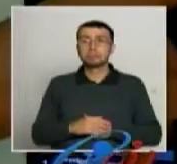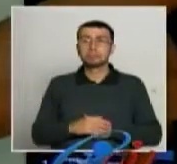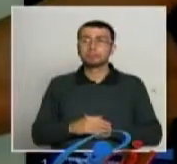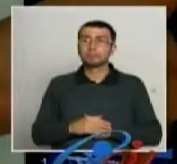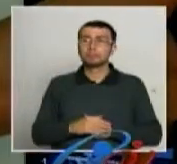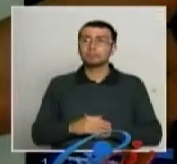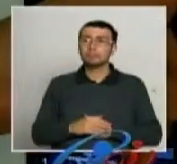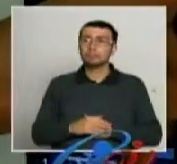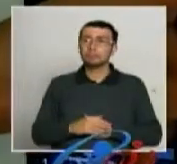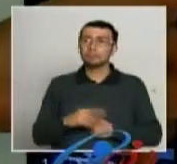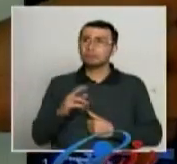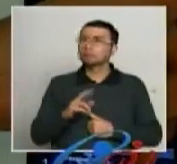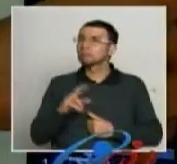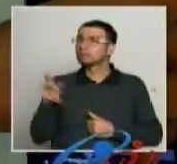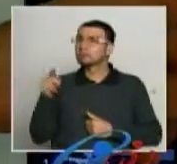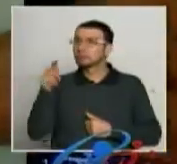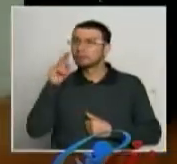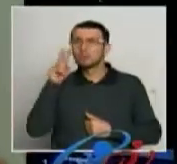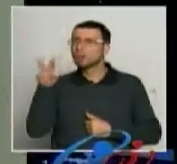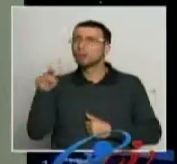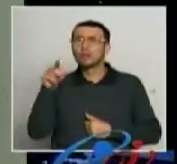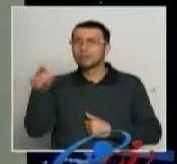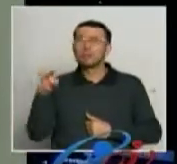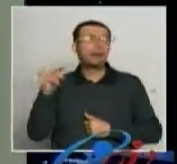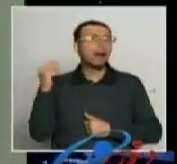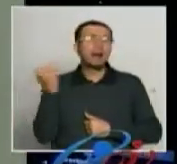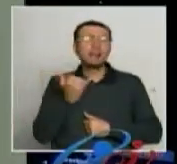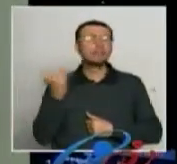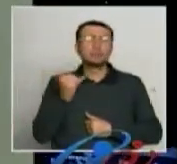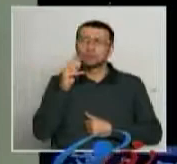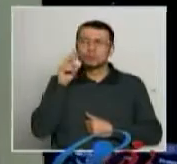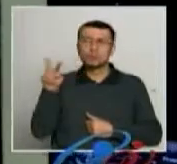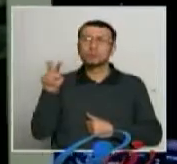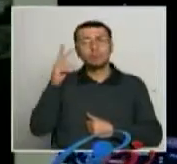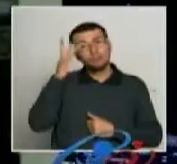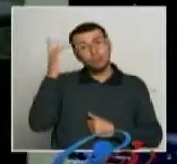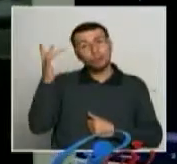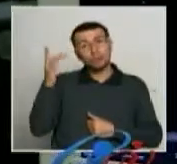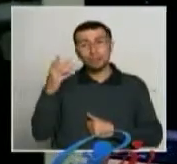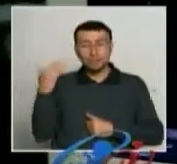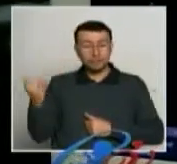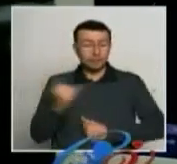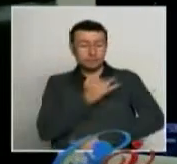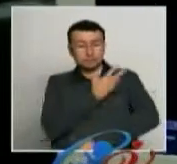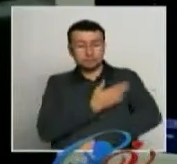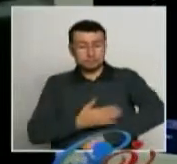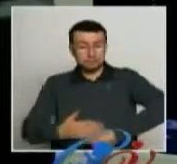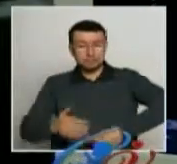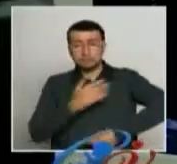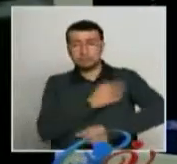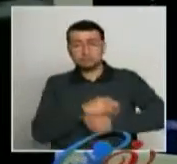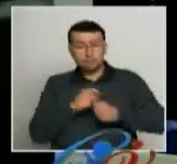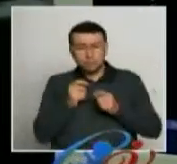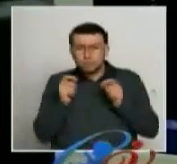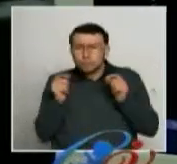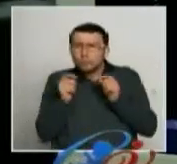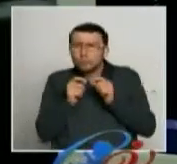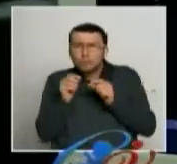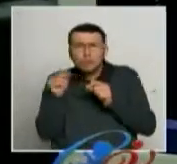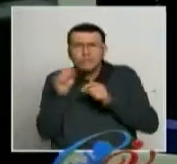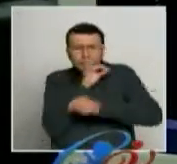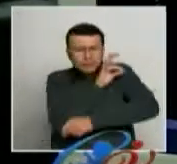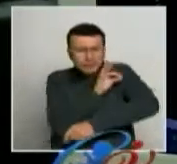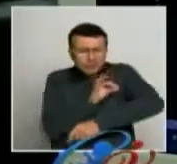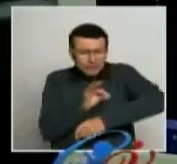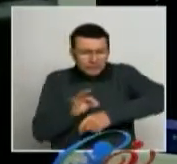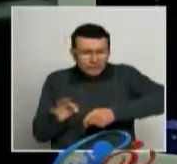lado ya está la vena. La vena no se ve ahí porque la circulación en esta zona de la vena pues es un vaso ya más pequeño que